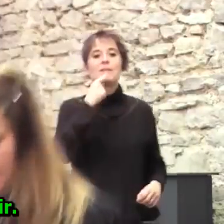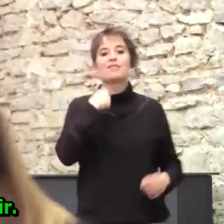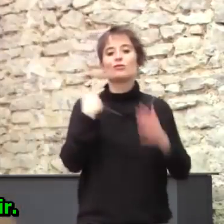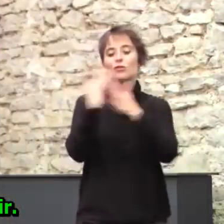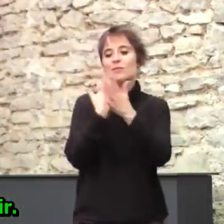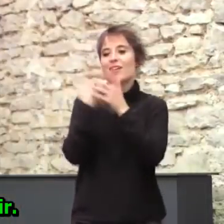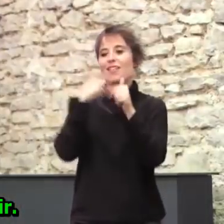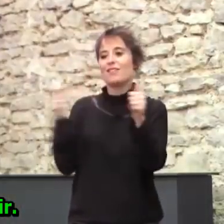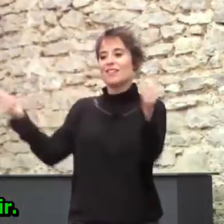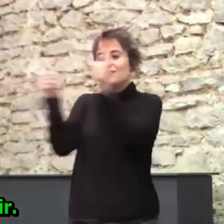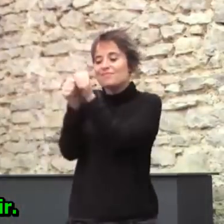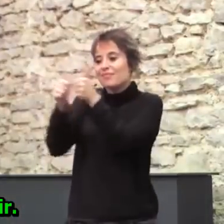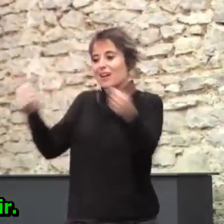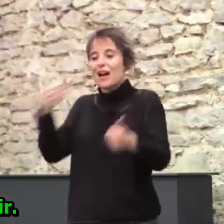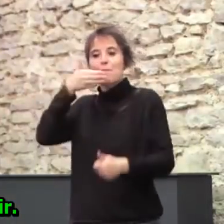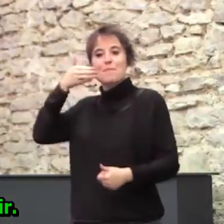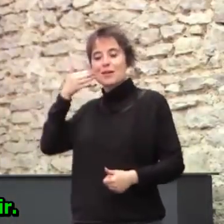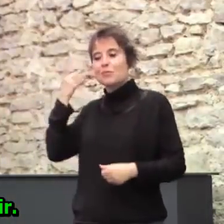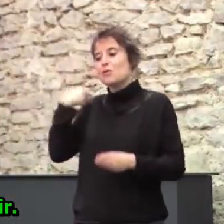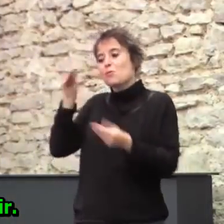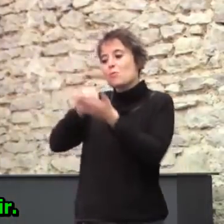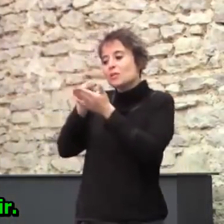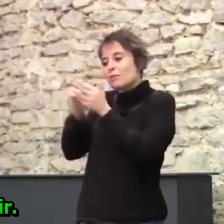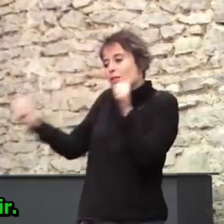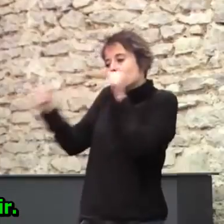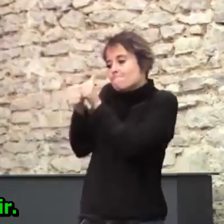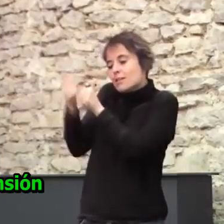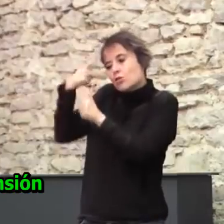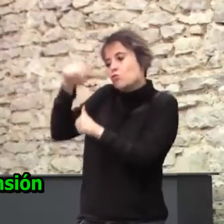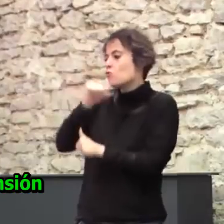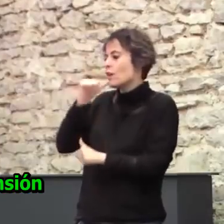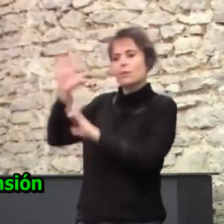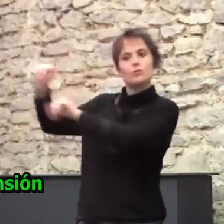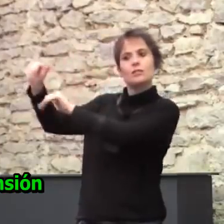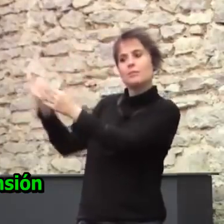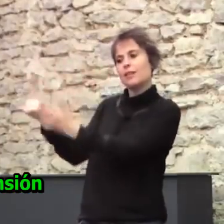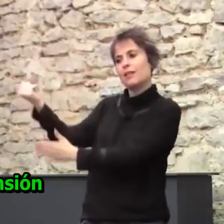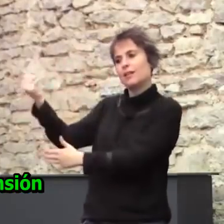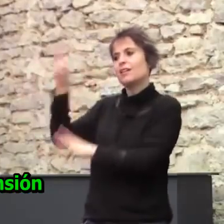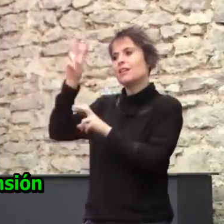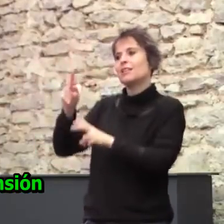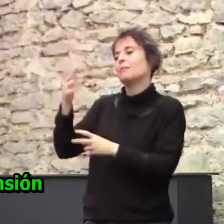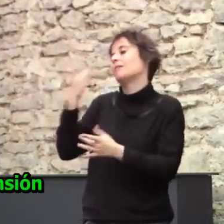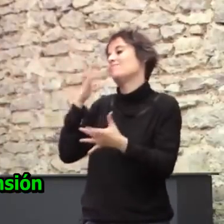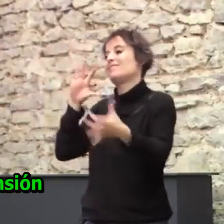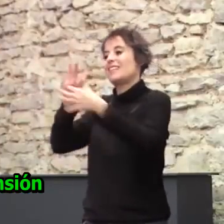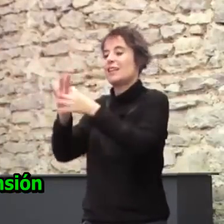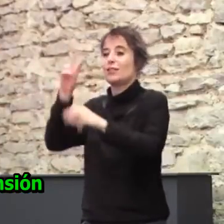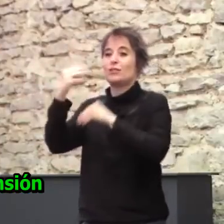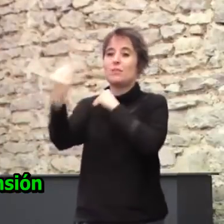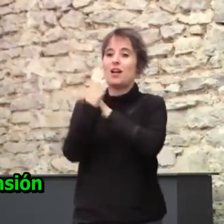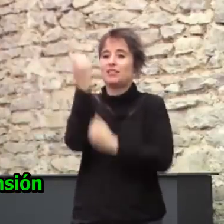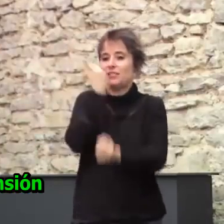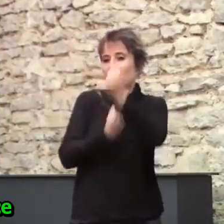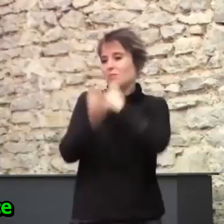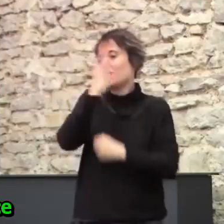que lo que ocurre es que nos aferramos a la gente a la que queremos y no la dejamos ir, ¿no? Esto tiene que ver mucho con la dimensión capitalista